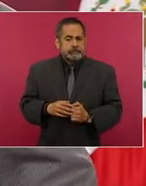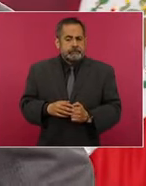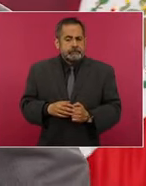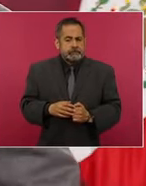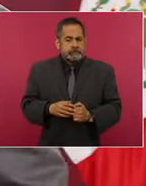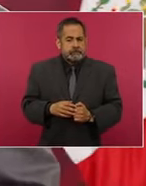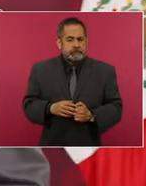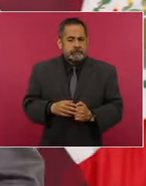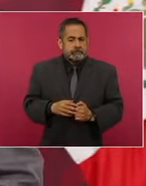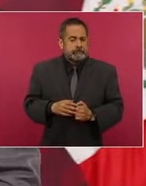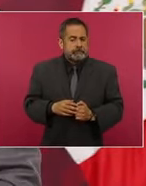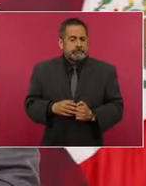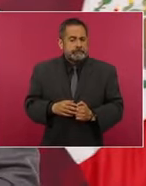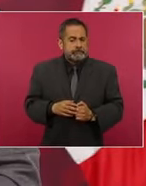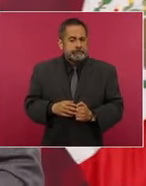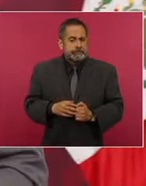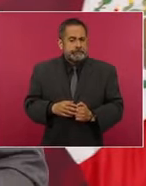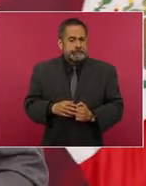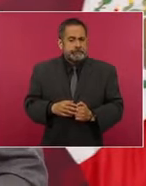el